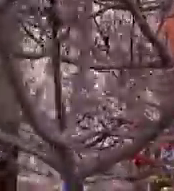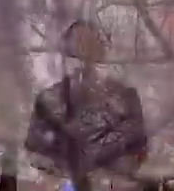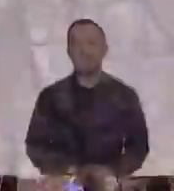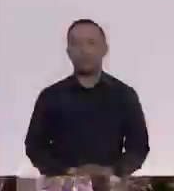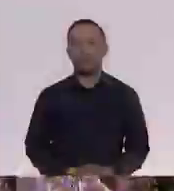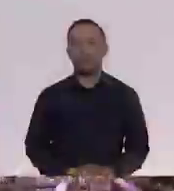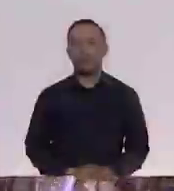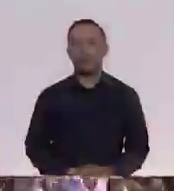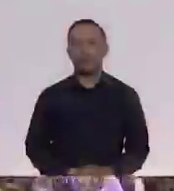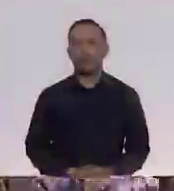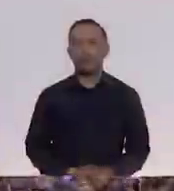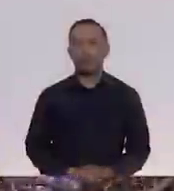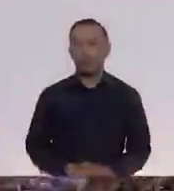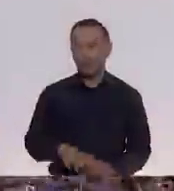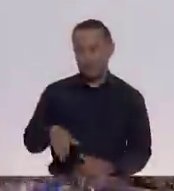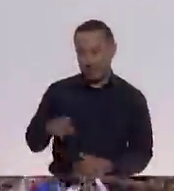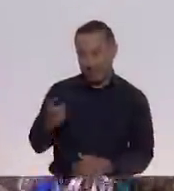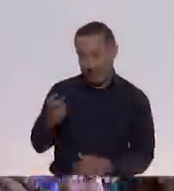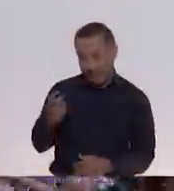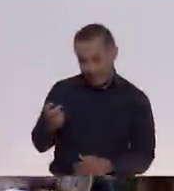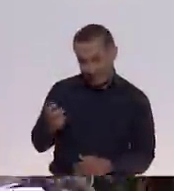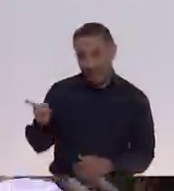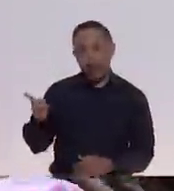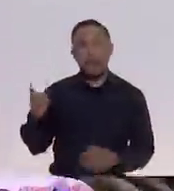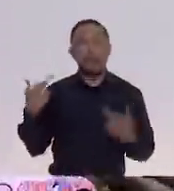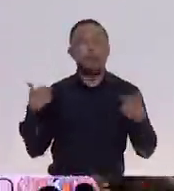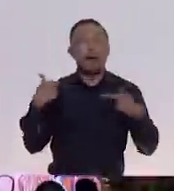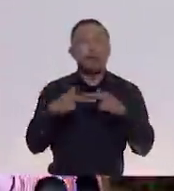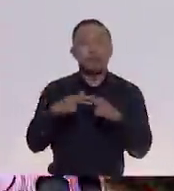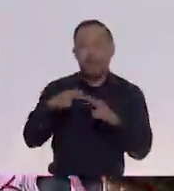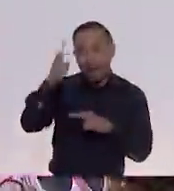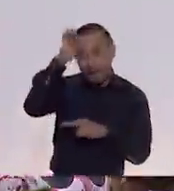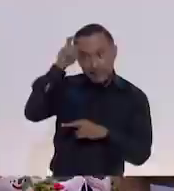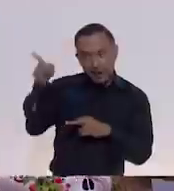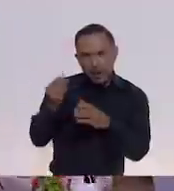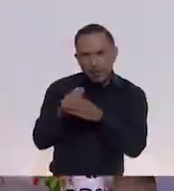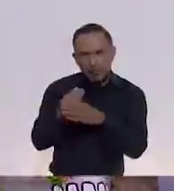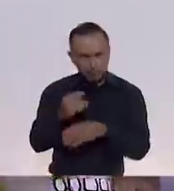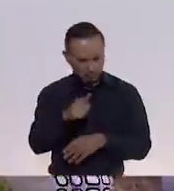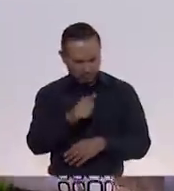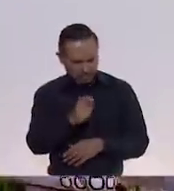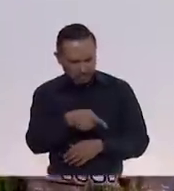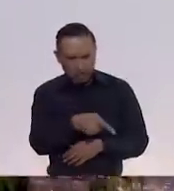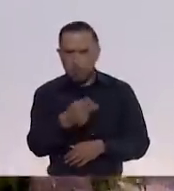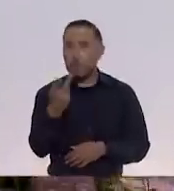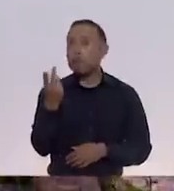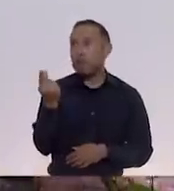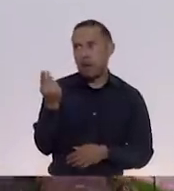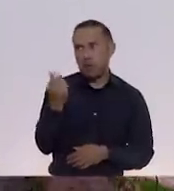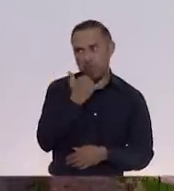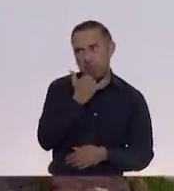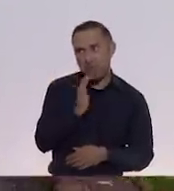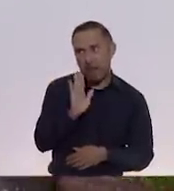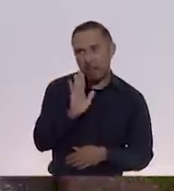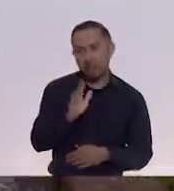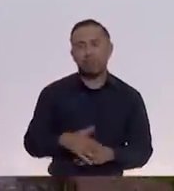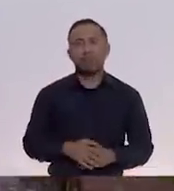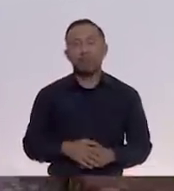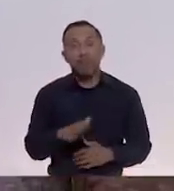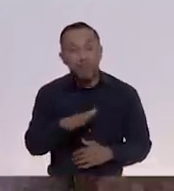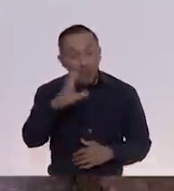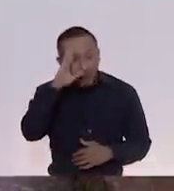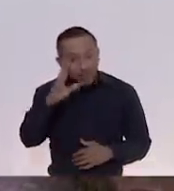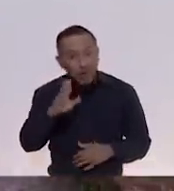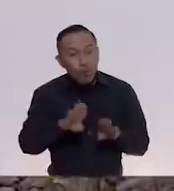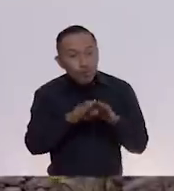Y este lo hicieron en la clase de la maestra Alicia. ¿Qué es? Pues creo que es un perro. ¿Qué onda, chavos? ¿Cómo están?